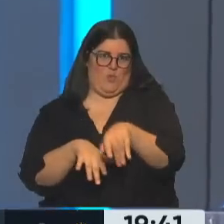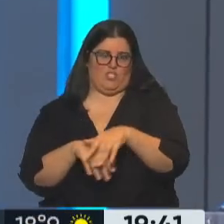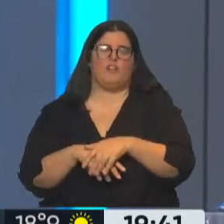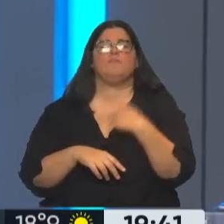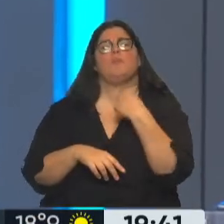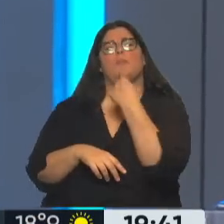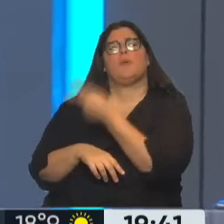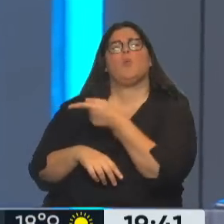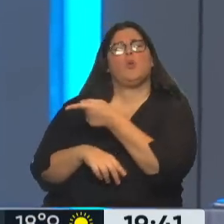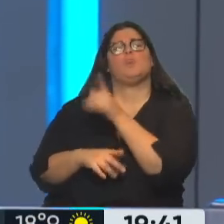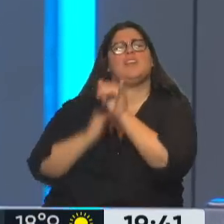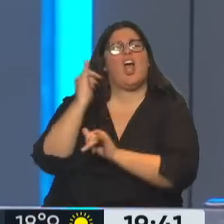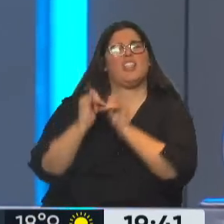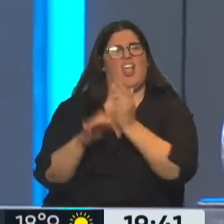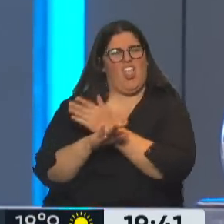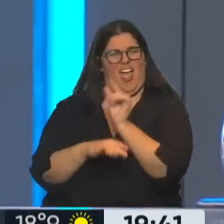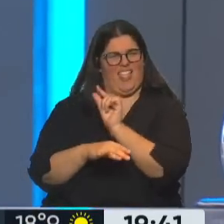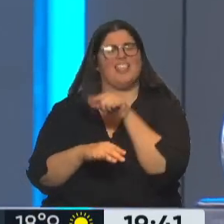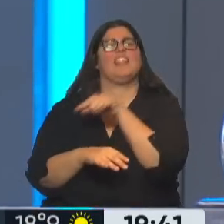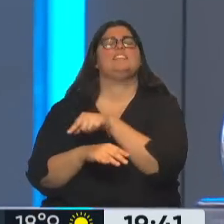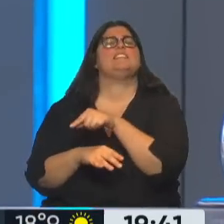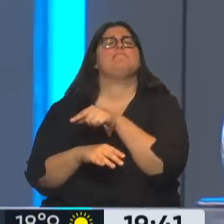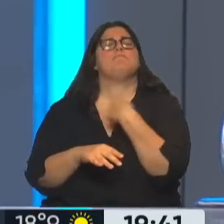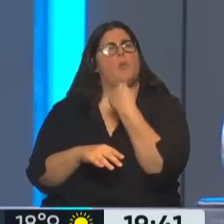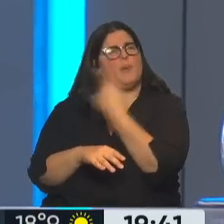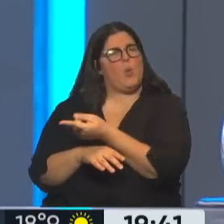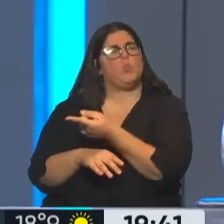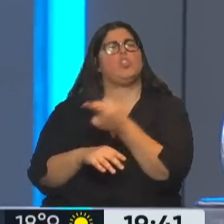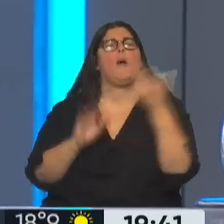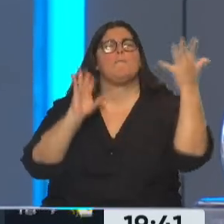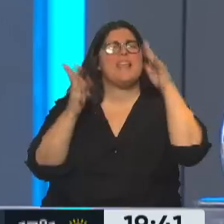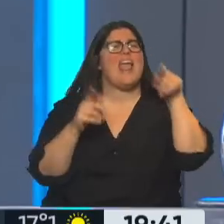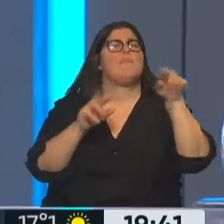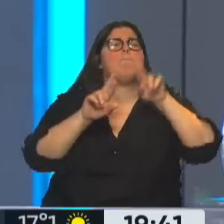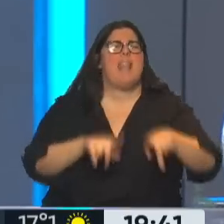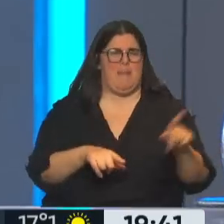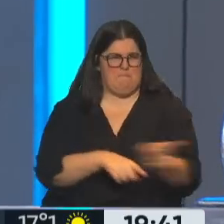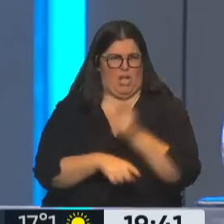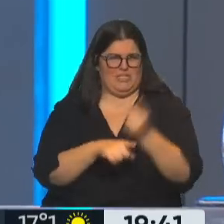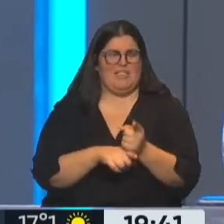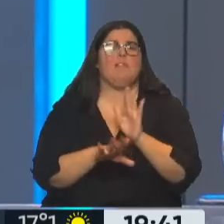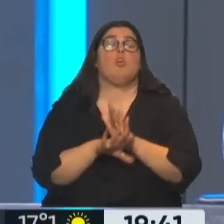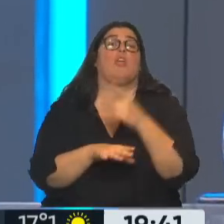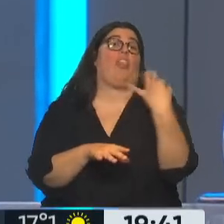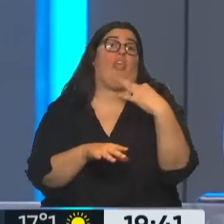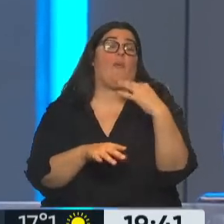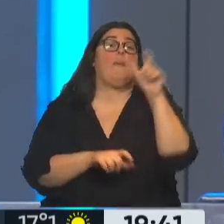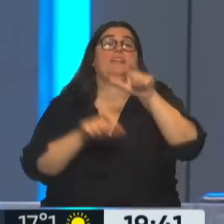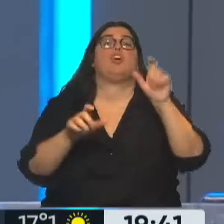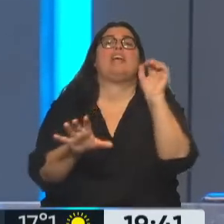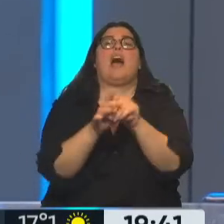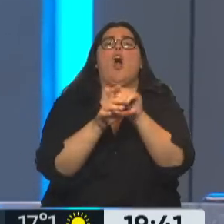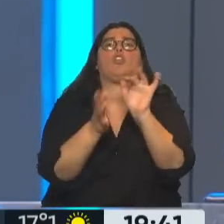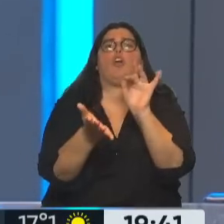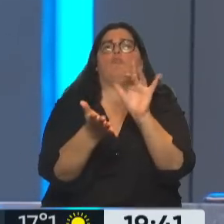digo, con eso que vos contabas recién, o sea, no hay forma entonces de hacer lo que Milei quiere si no es tocando la plata de los ahorristas en los bancos, con lo cual lo que